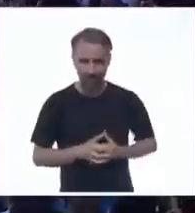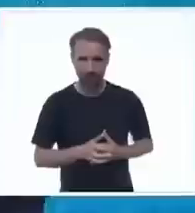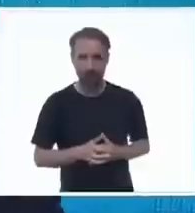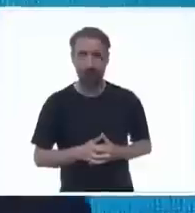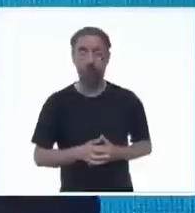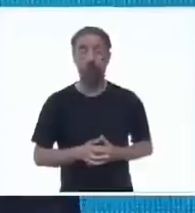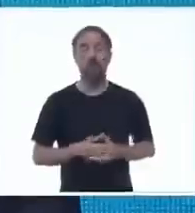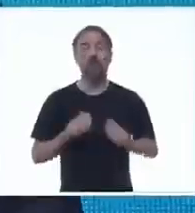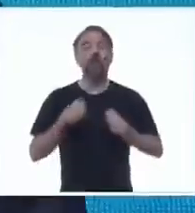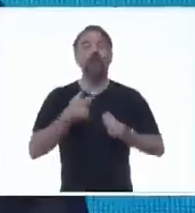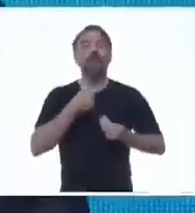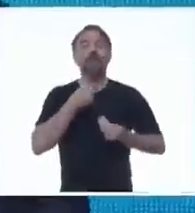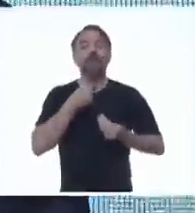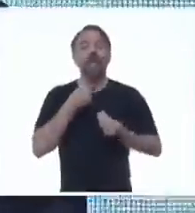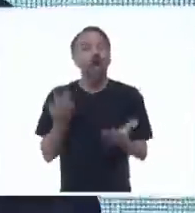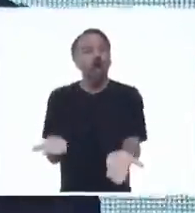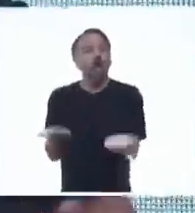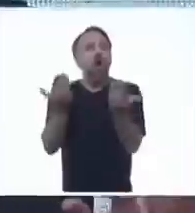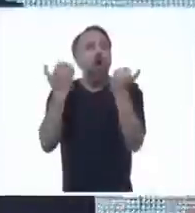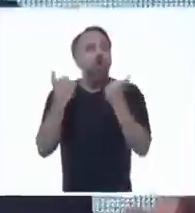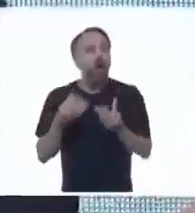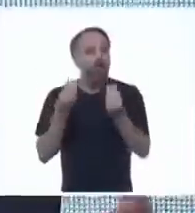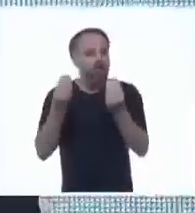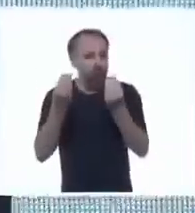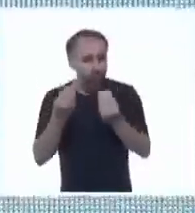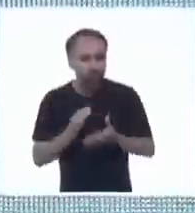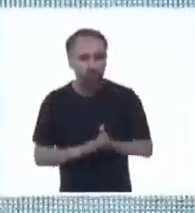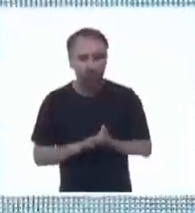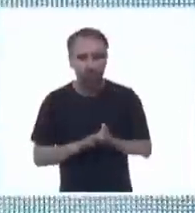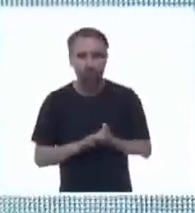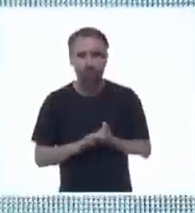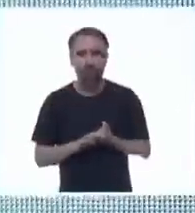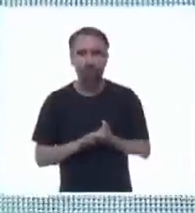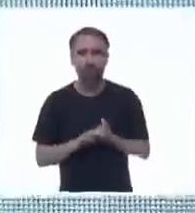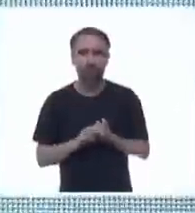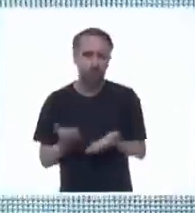Quiero convocar a la Argentina